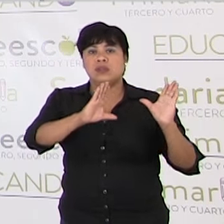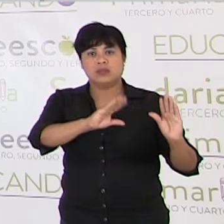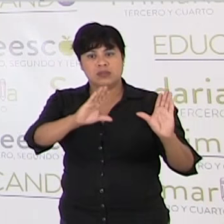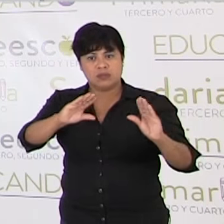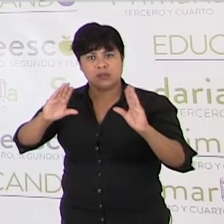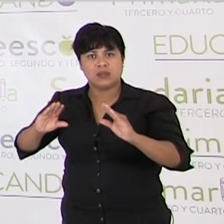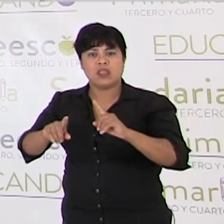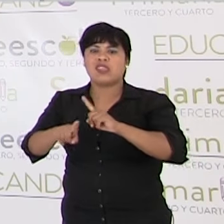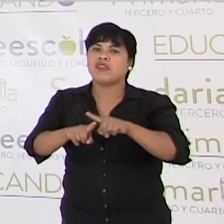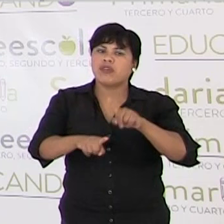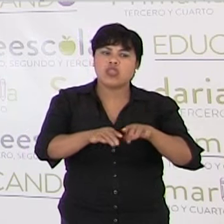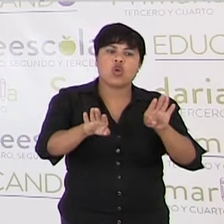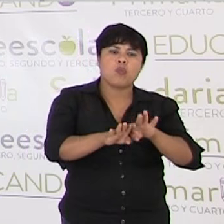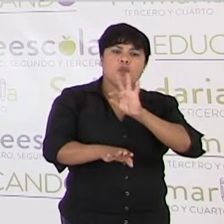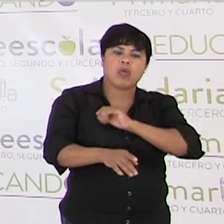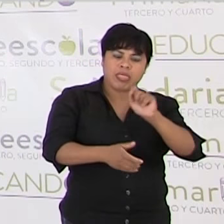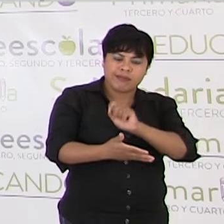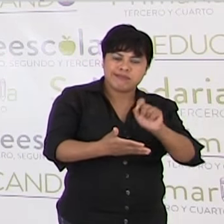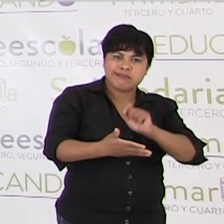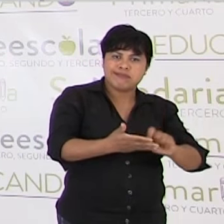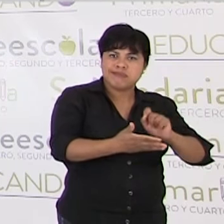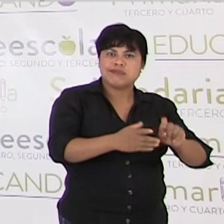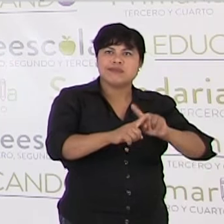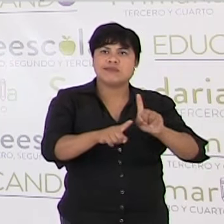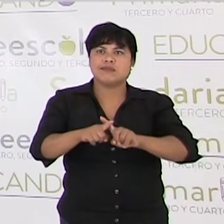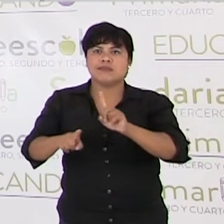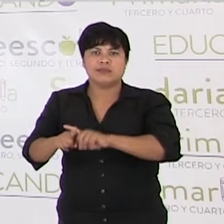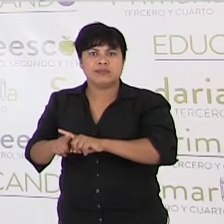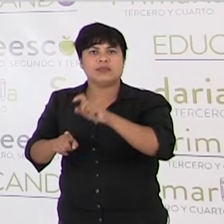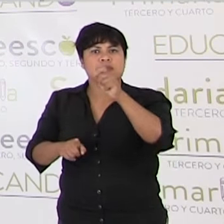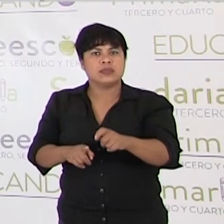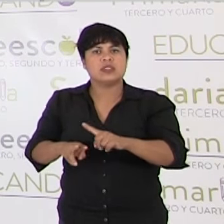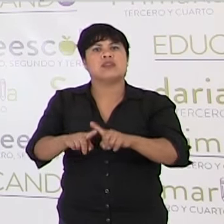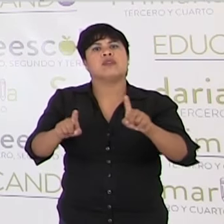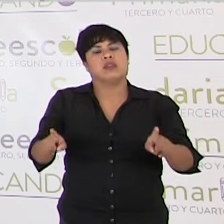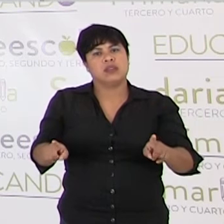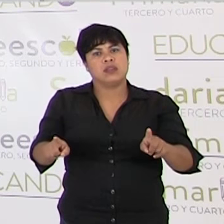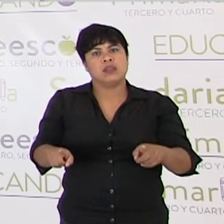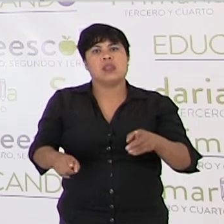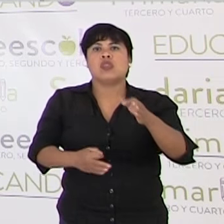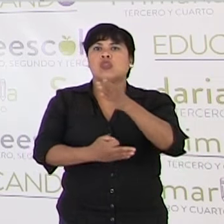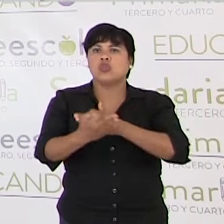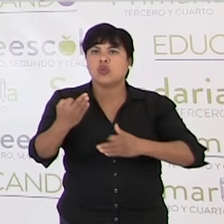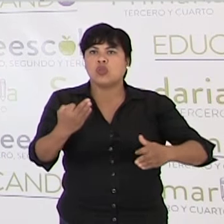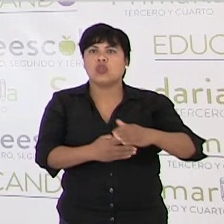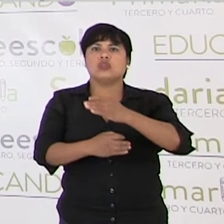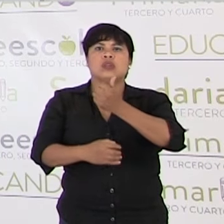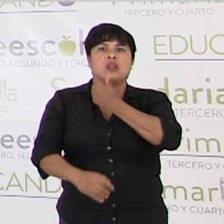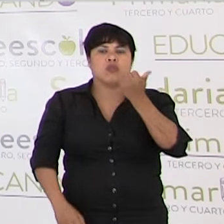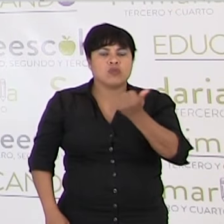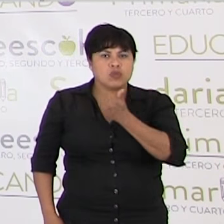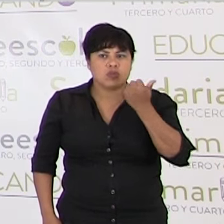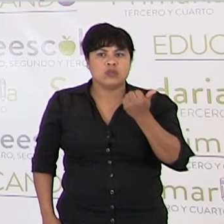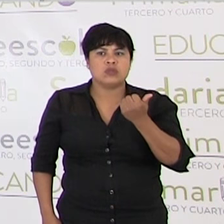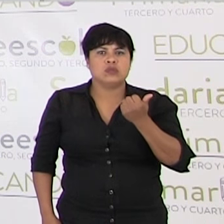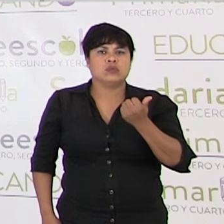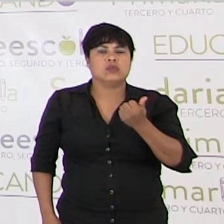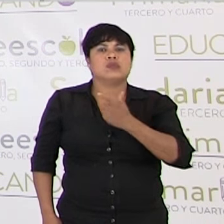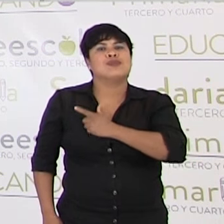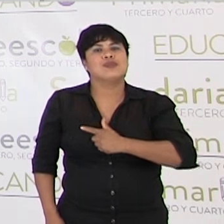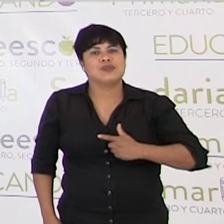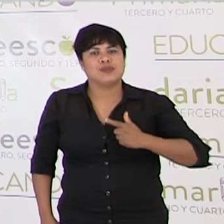enseñáramos estrategias innovadoras, pues fuera diferente. A todos los alumnos